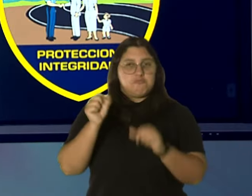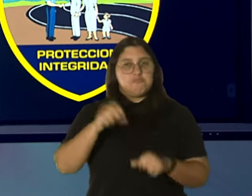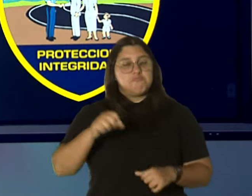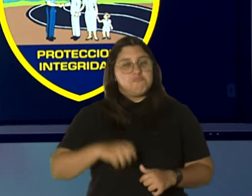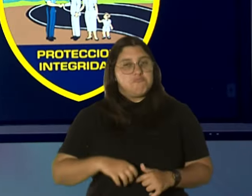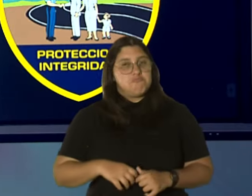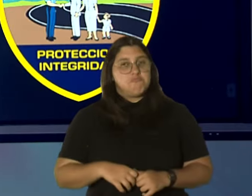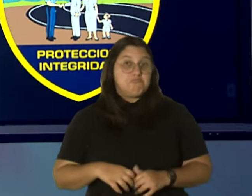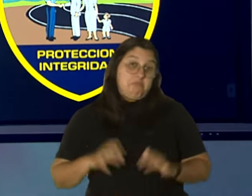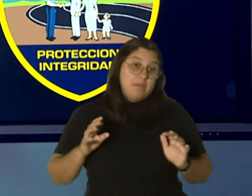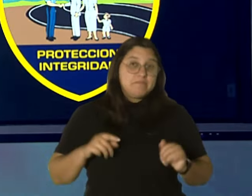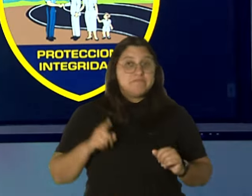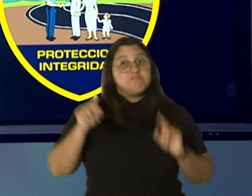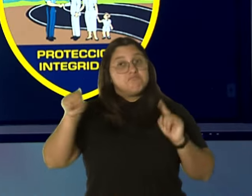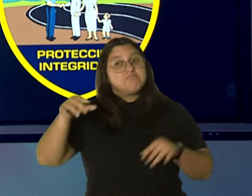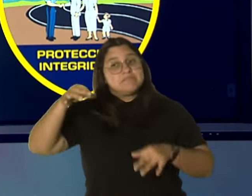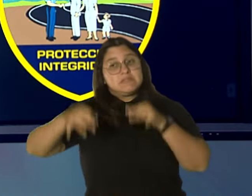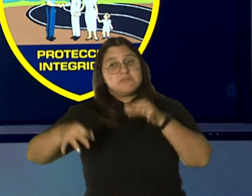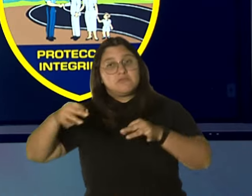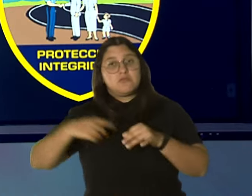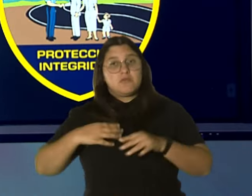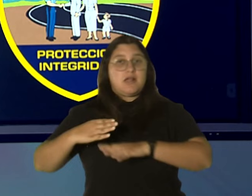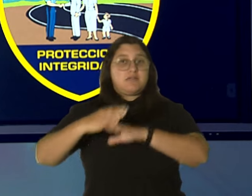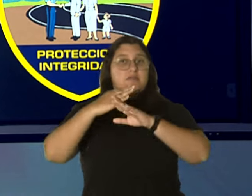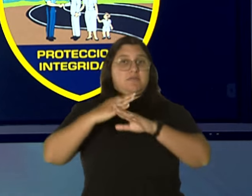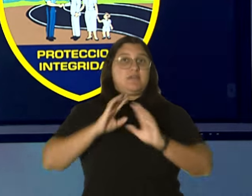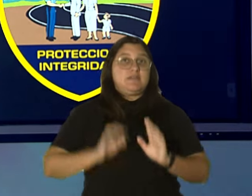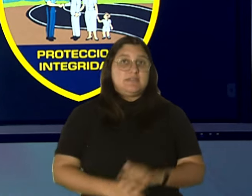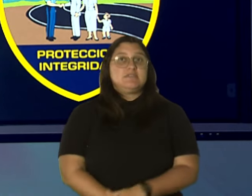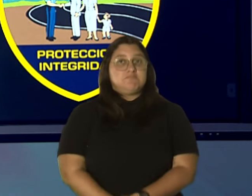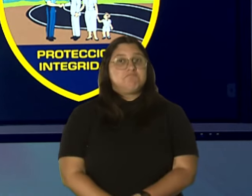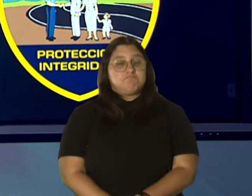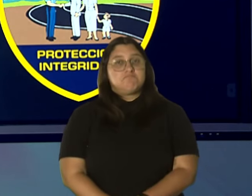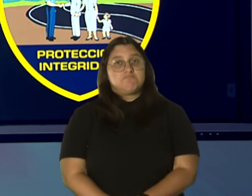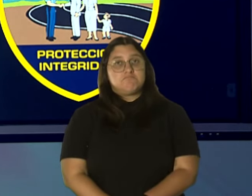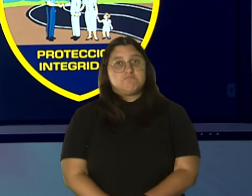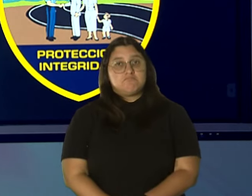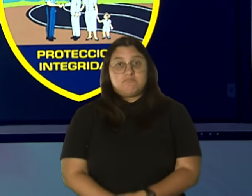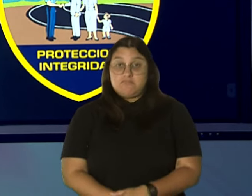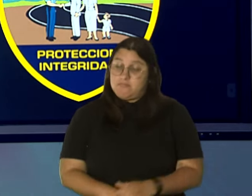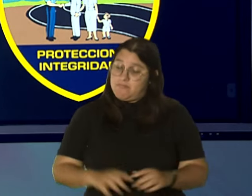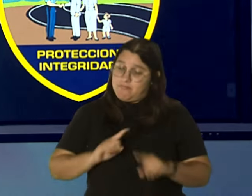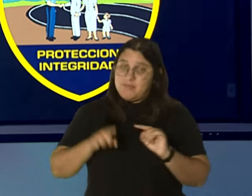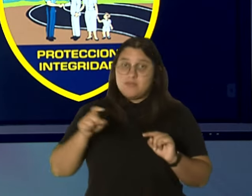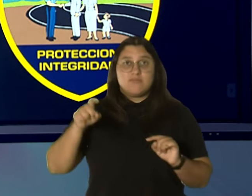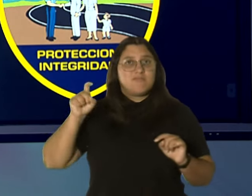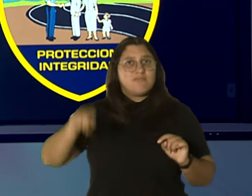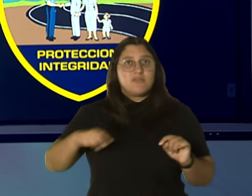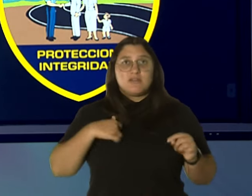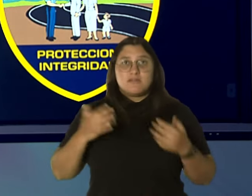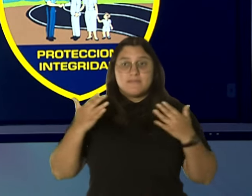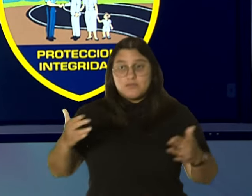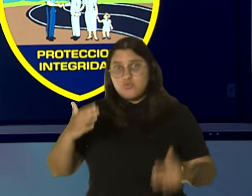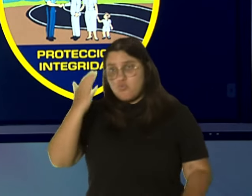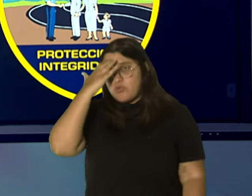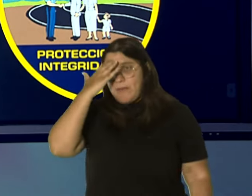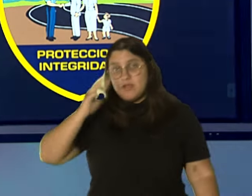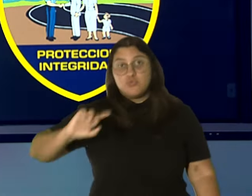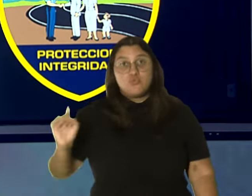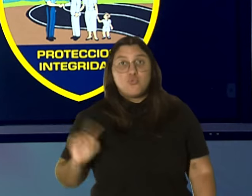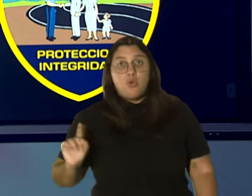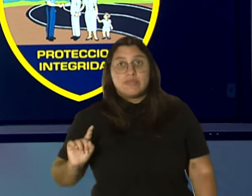derecho verdad que vayas al tribunal y te defiendas allá como puedas pero tienes que entregarte Y si usted sabe dónde se encuentra en estos